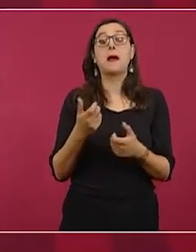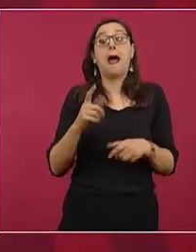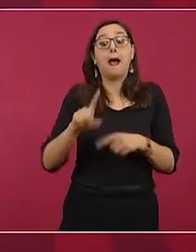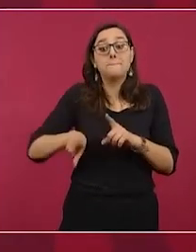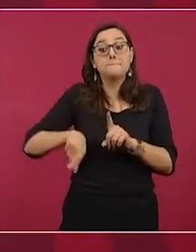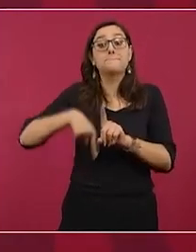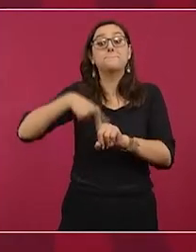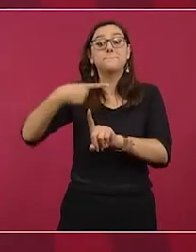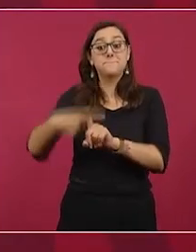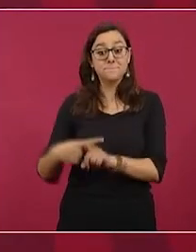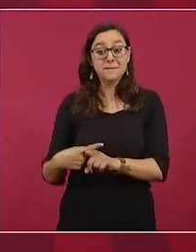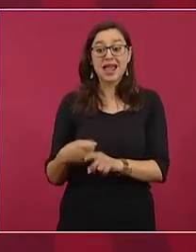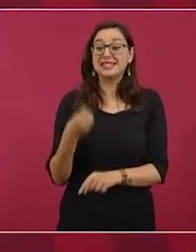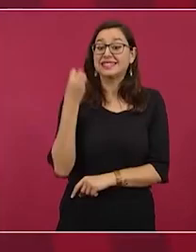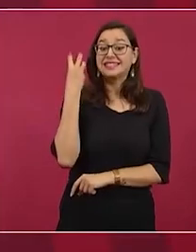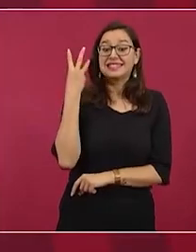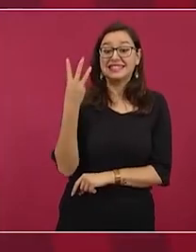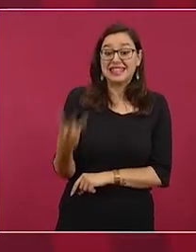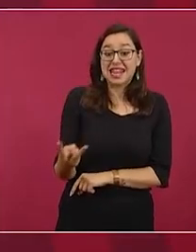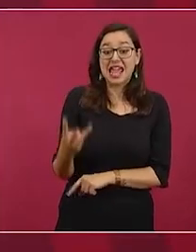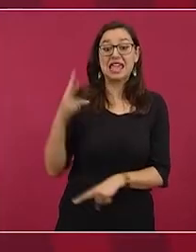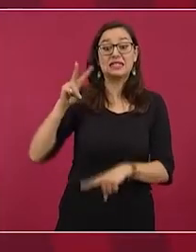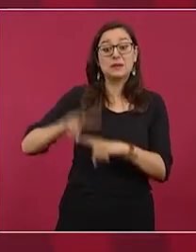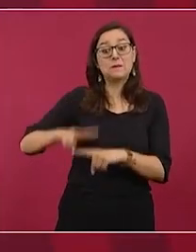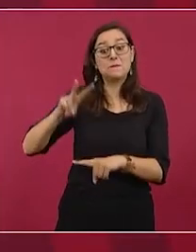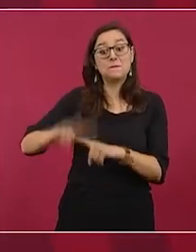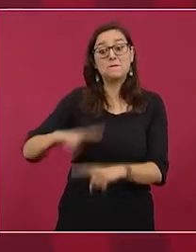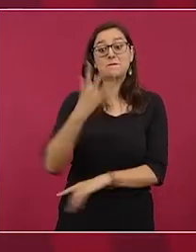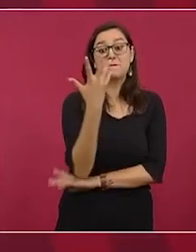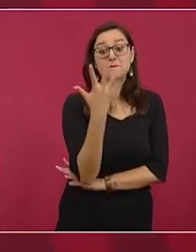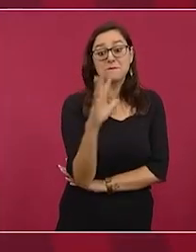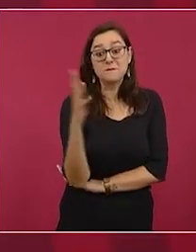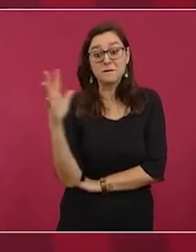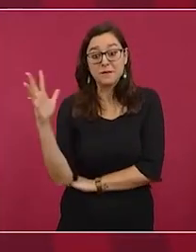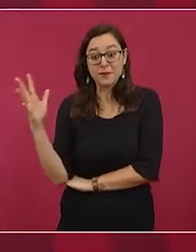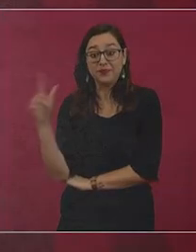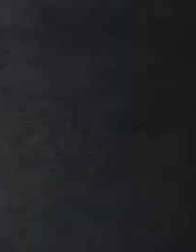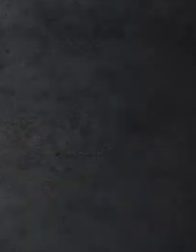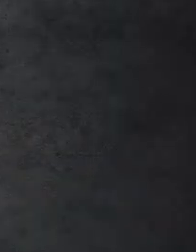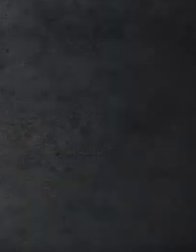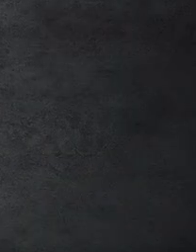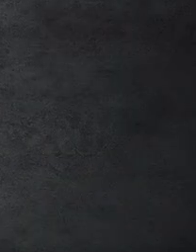uno precisamente en Tulum, de más de 1,000 hectáreas.